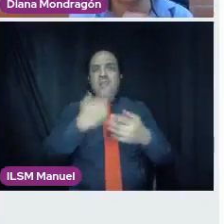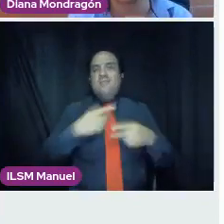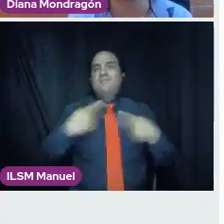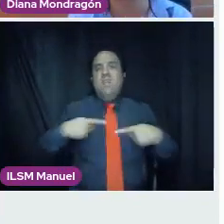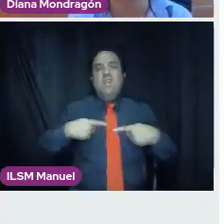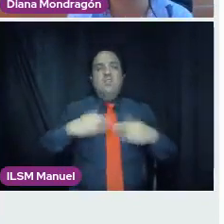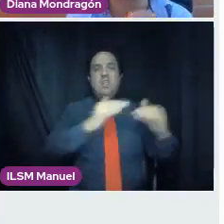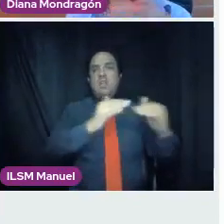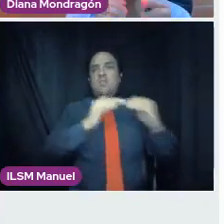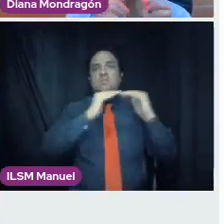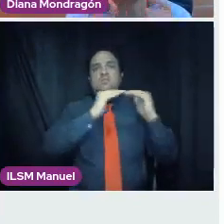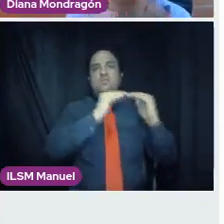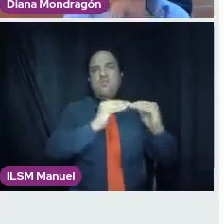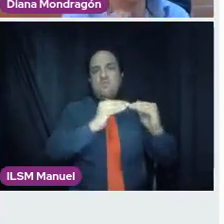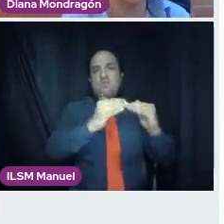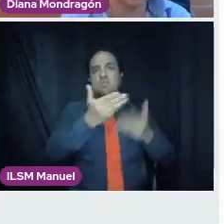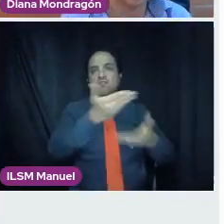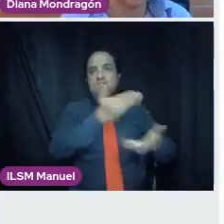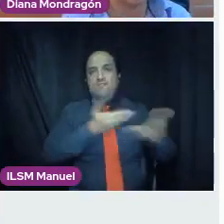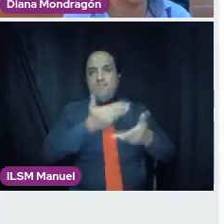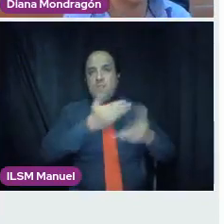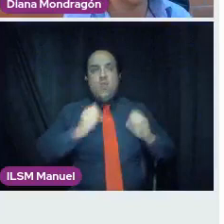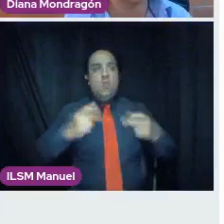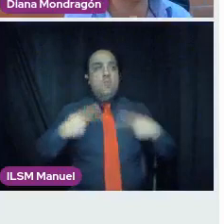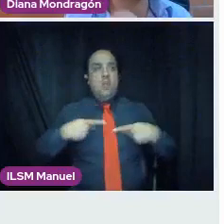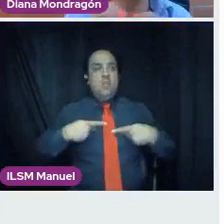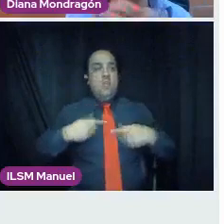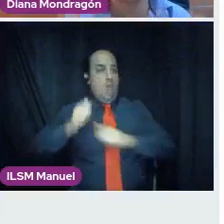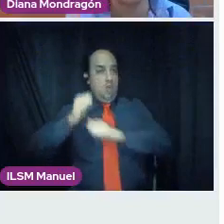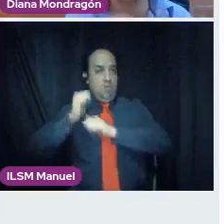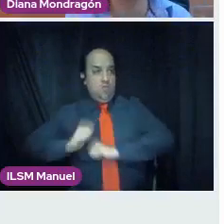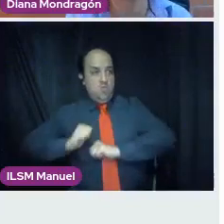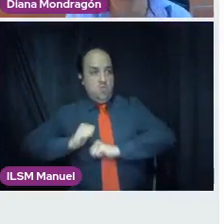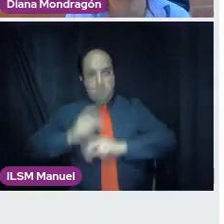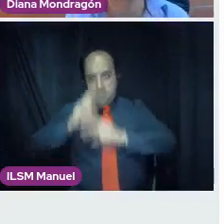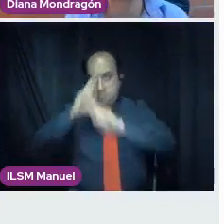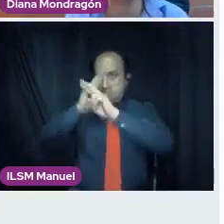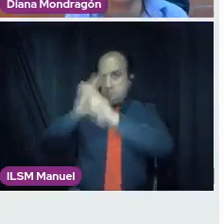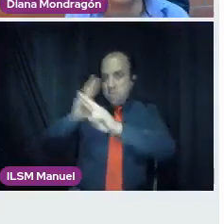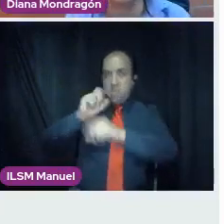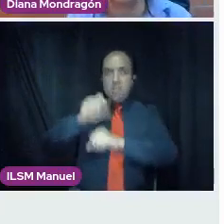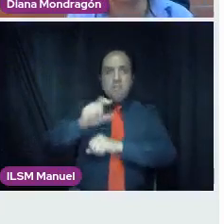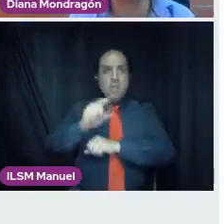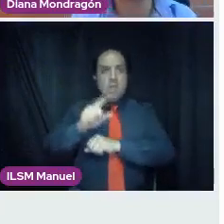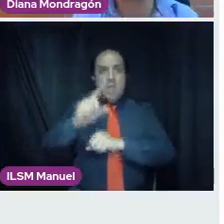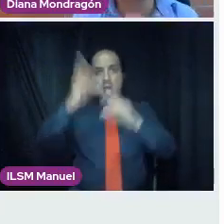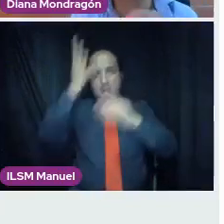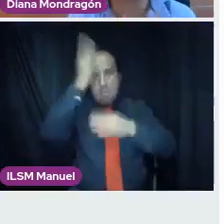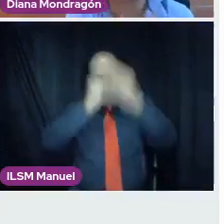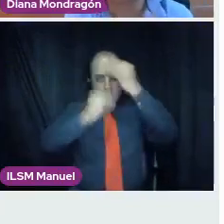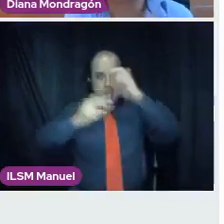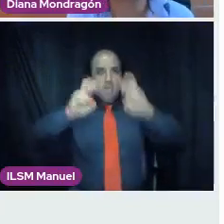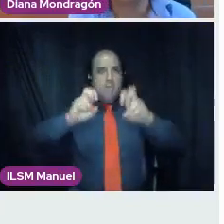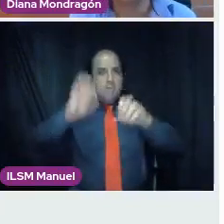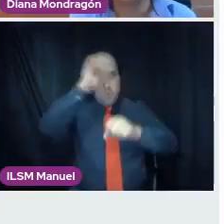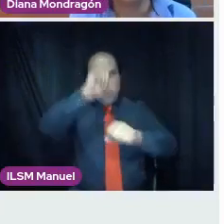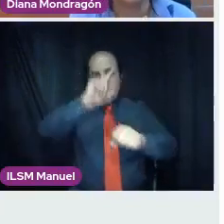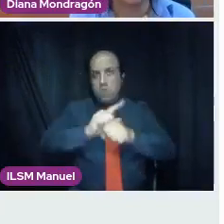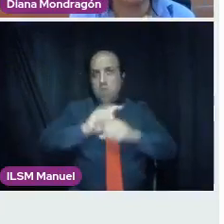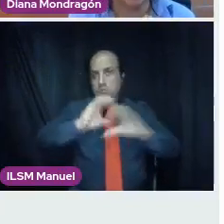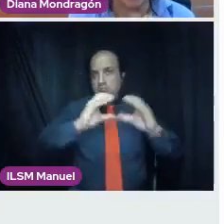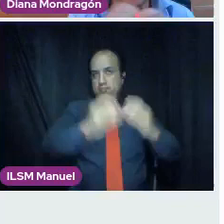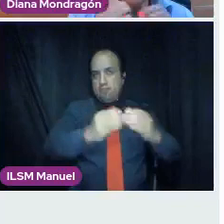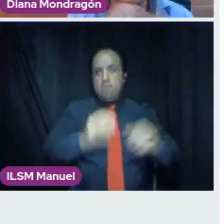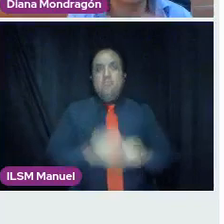de autoridad, y puedan aprender cuestiones culturales y de comunidad. La escuela también